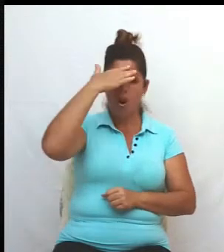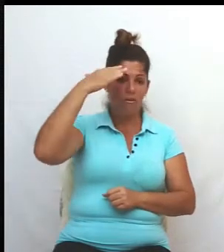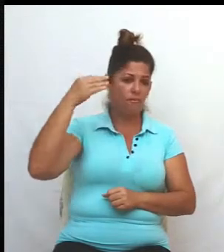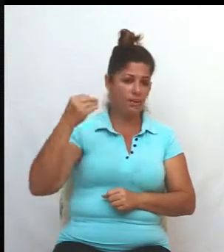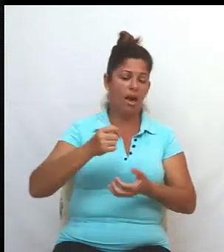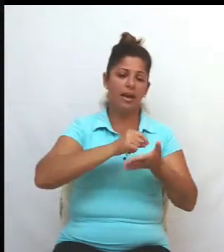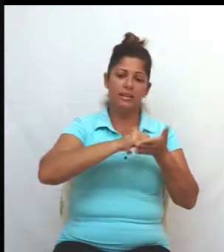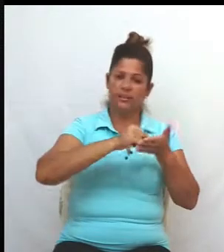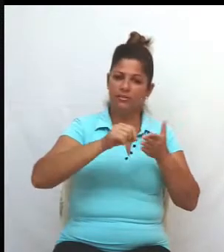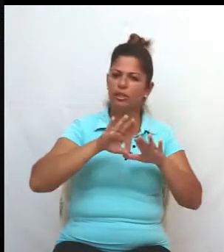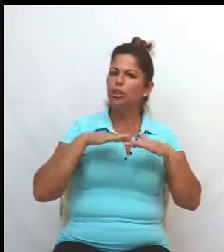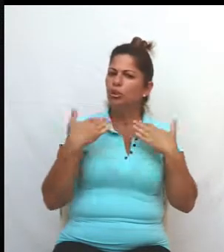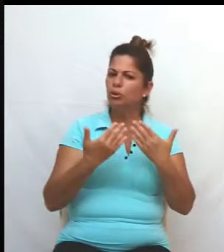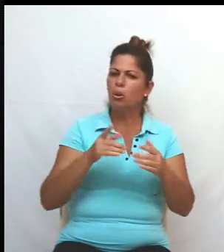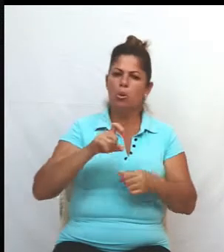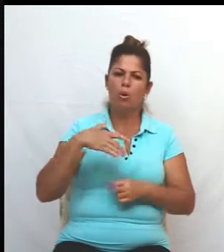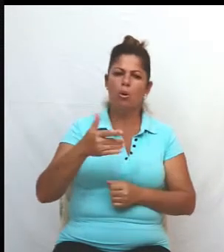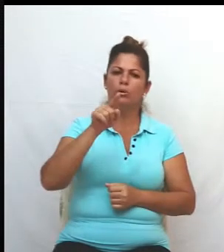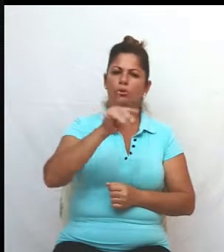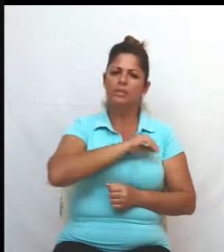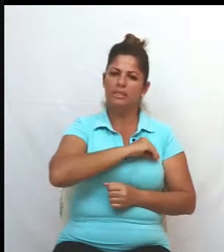reacciones a los ejercicios